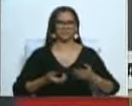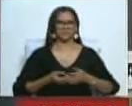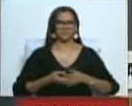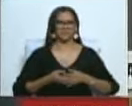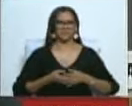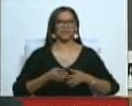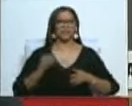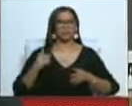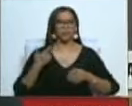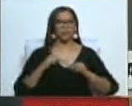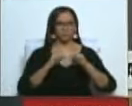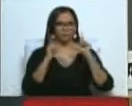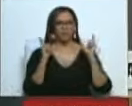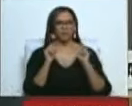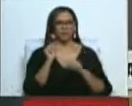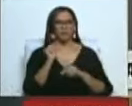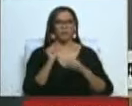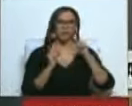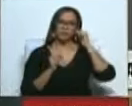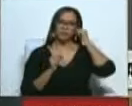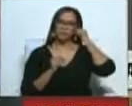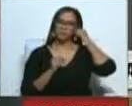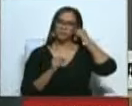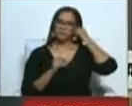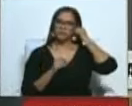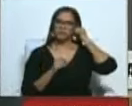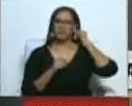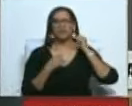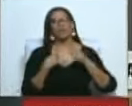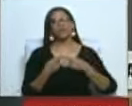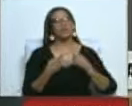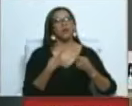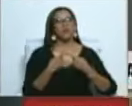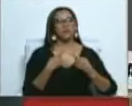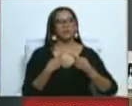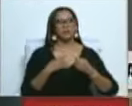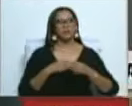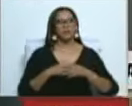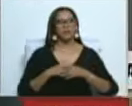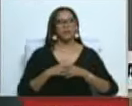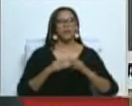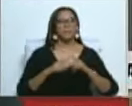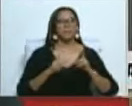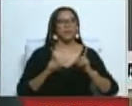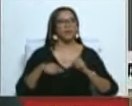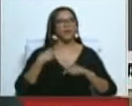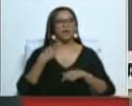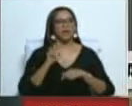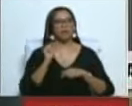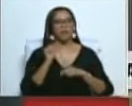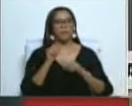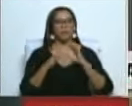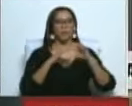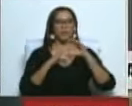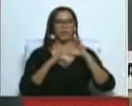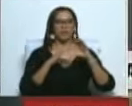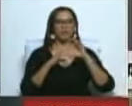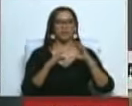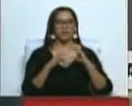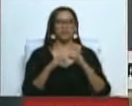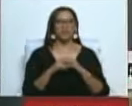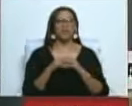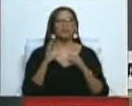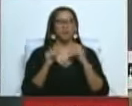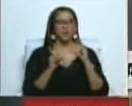También tuvo su impacto en su momento, y así por el estilo, ¿eh? Pero era otro momento comunicacional, sí era. Eso lo hemos